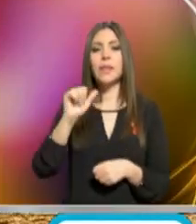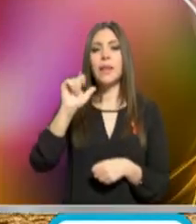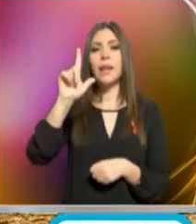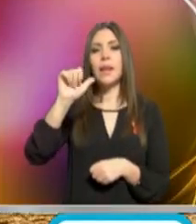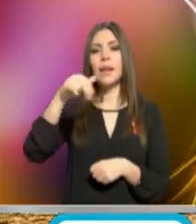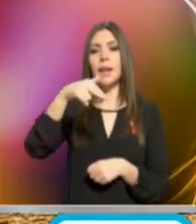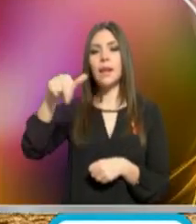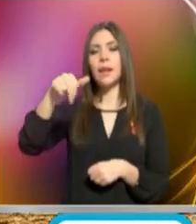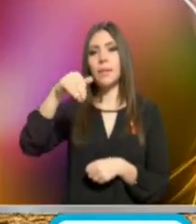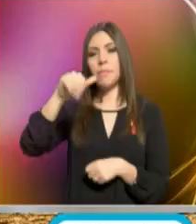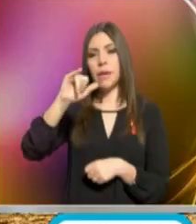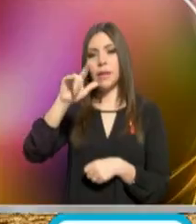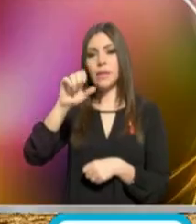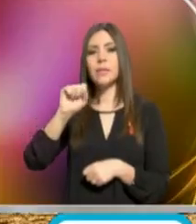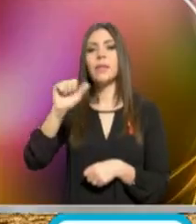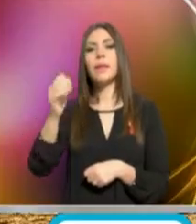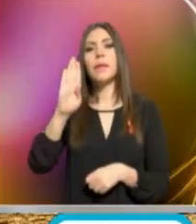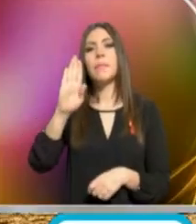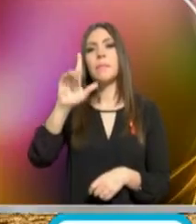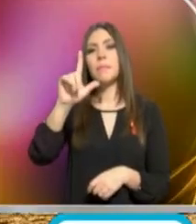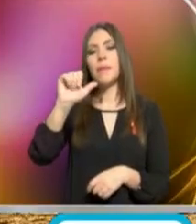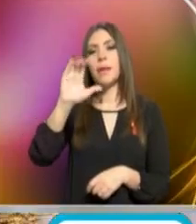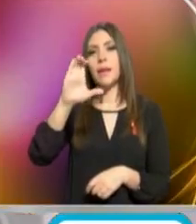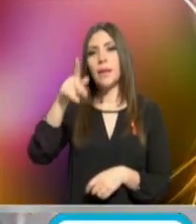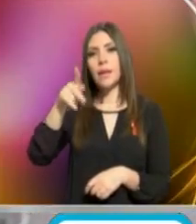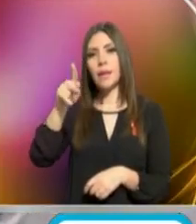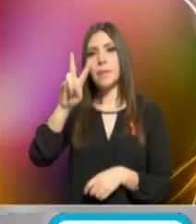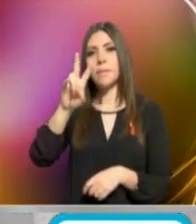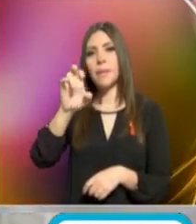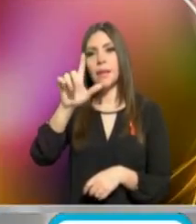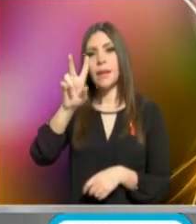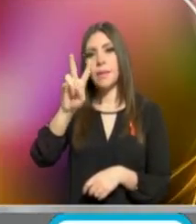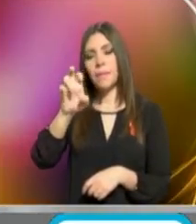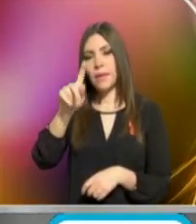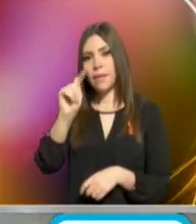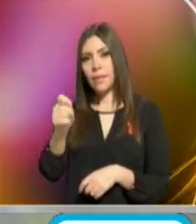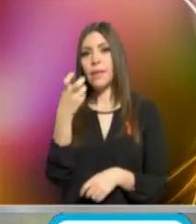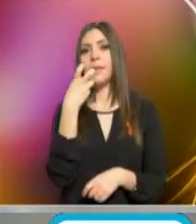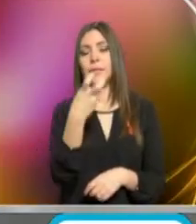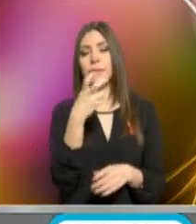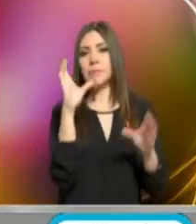Black Velvet. Este es un Ajá. clásico también de los 90. Y esta canción, Sí. bueno,